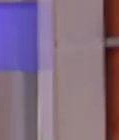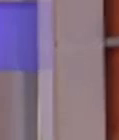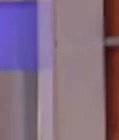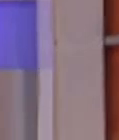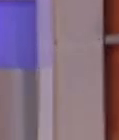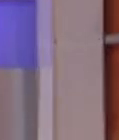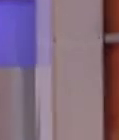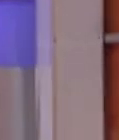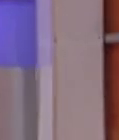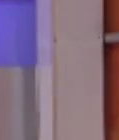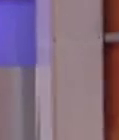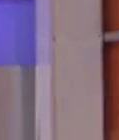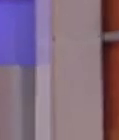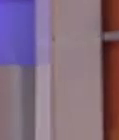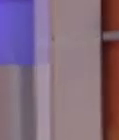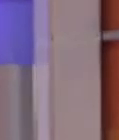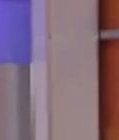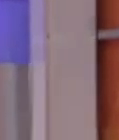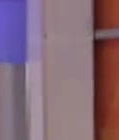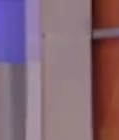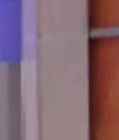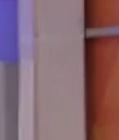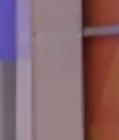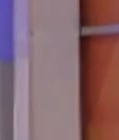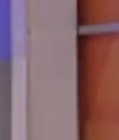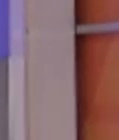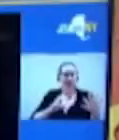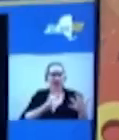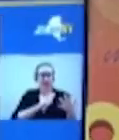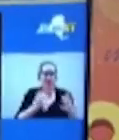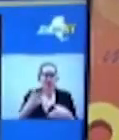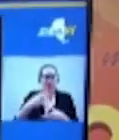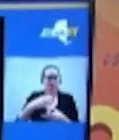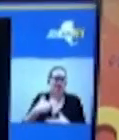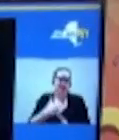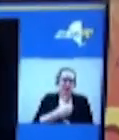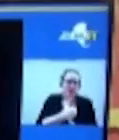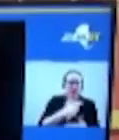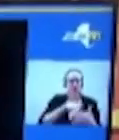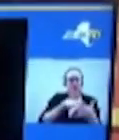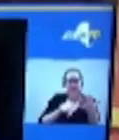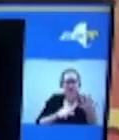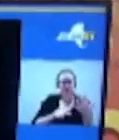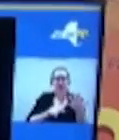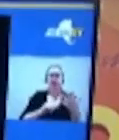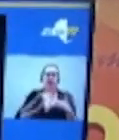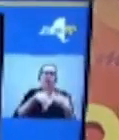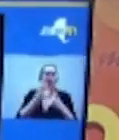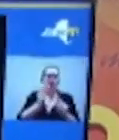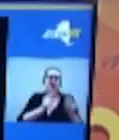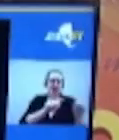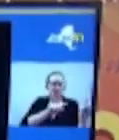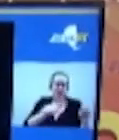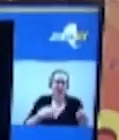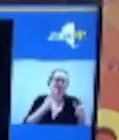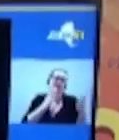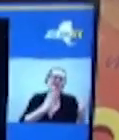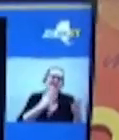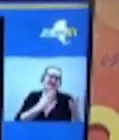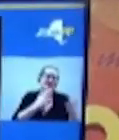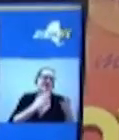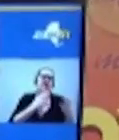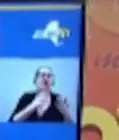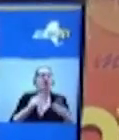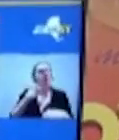como si fuera en la caoba, mi barrio. Es así. Ruskin, entonces, ya tenemos la primera cosecha de cannabis.